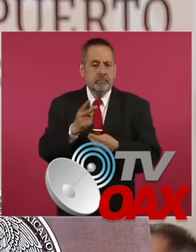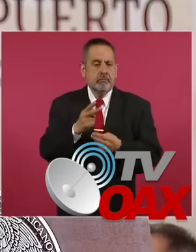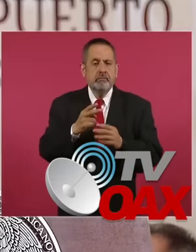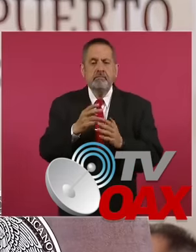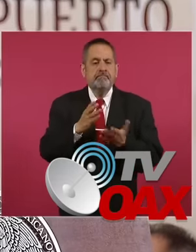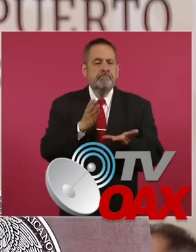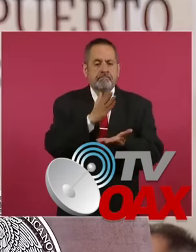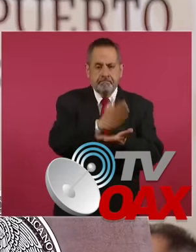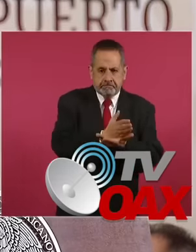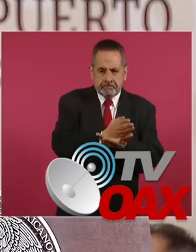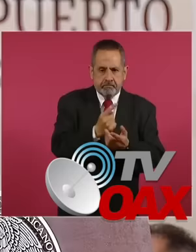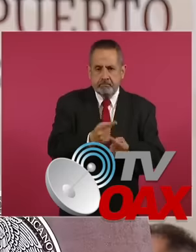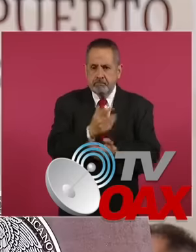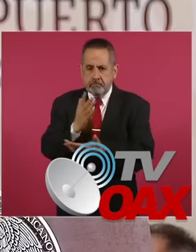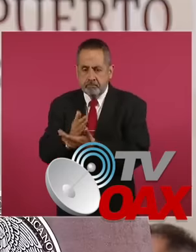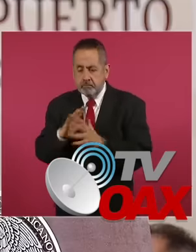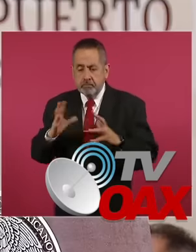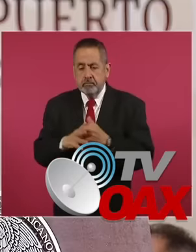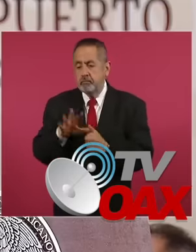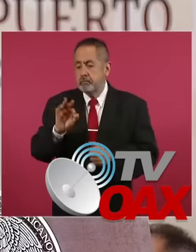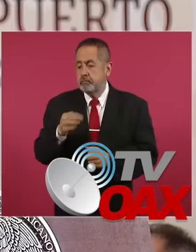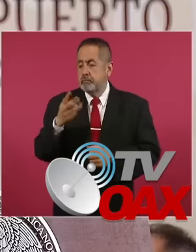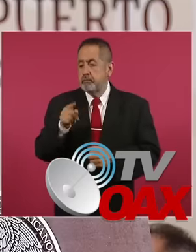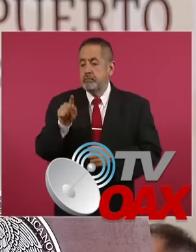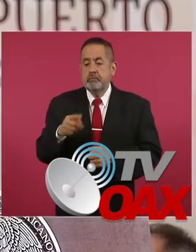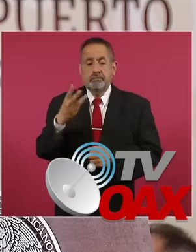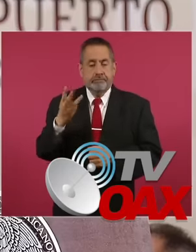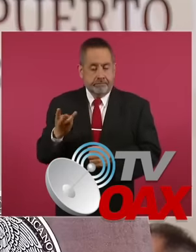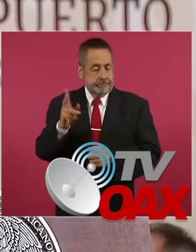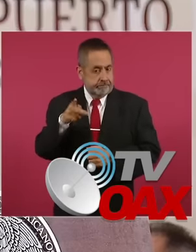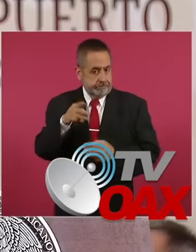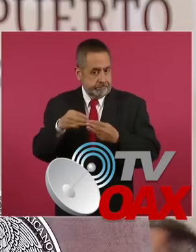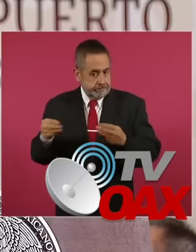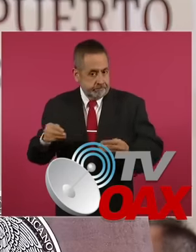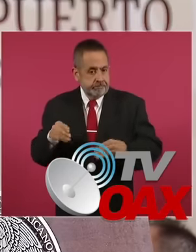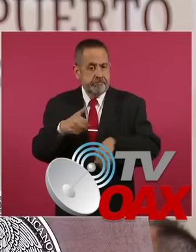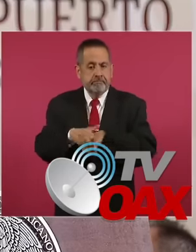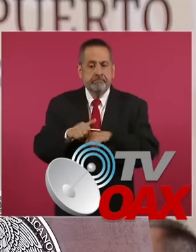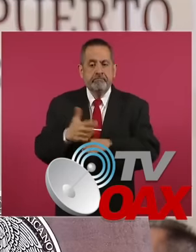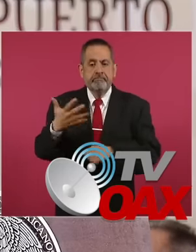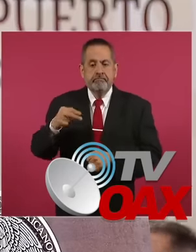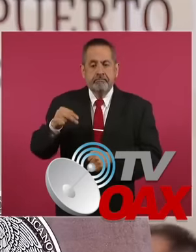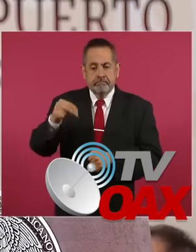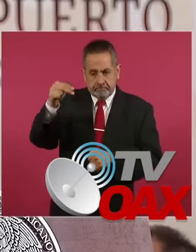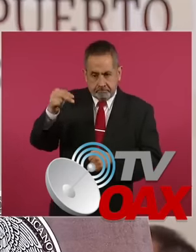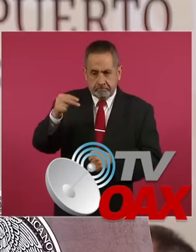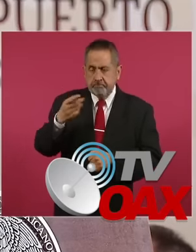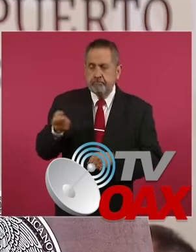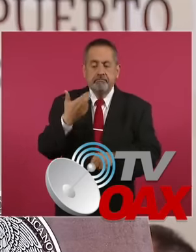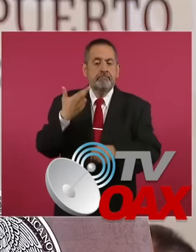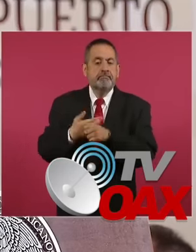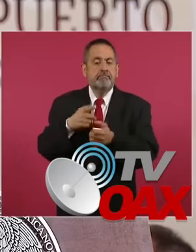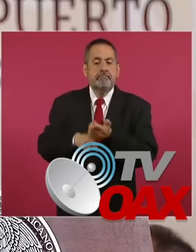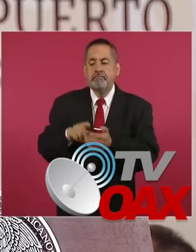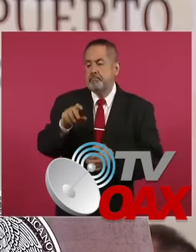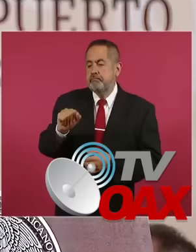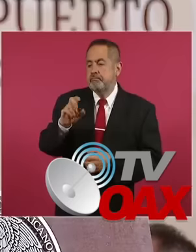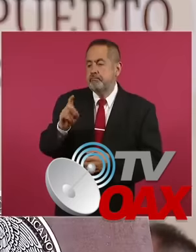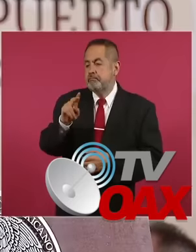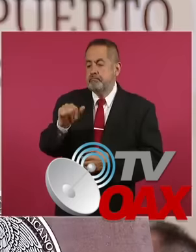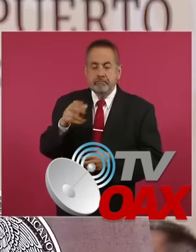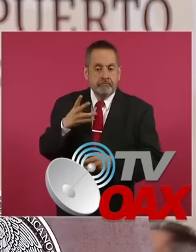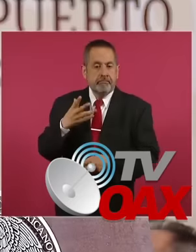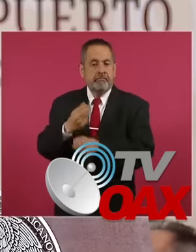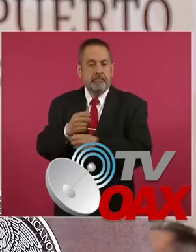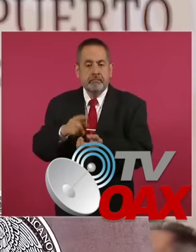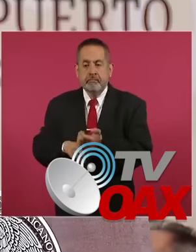cuales 43.3 kilómetros constituyen el tramo 5 Norte a cargo de la Secretaría de la Defensa Nacional, que incluye la construcción de la estación